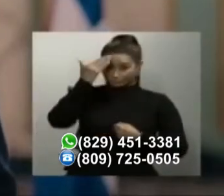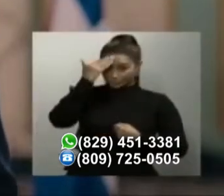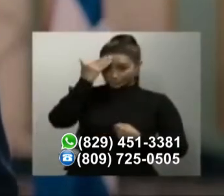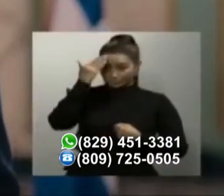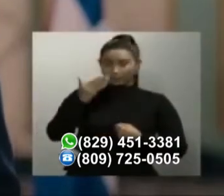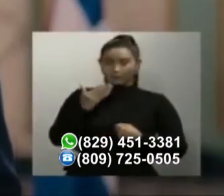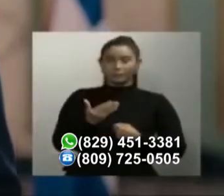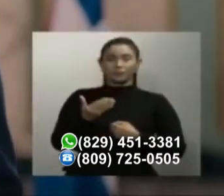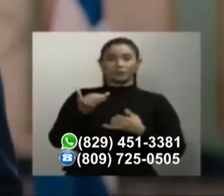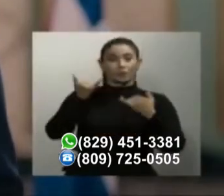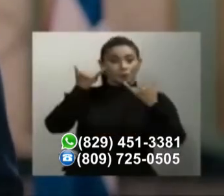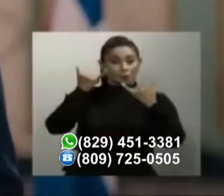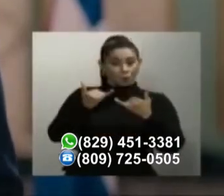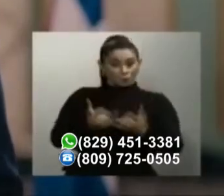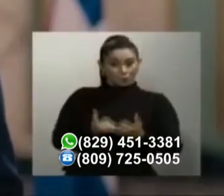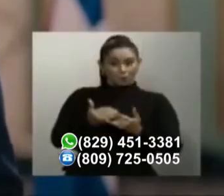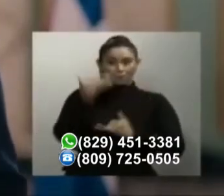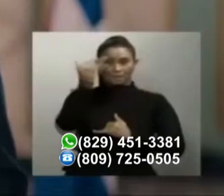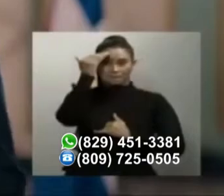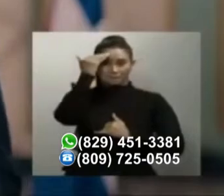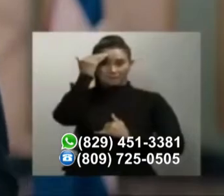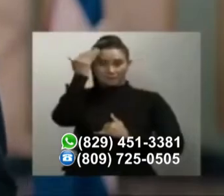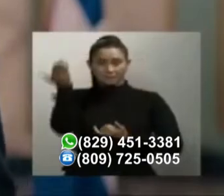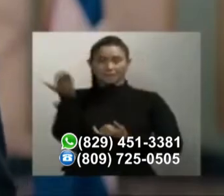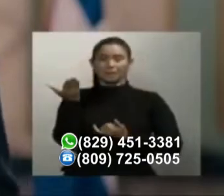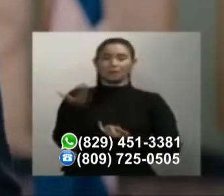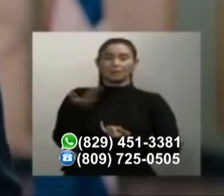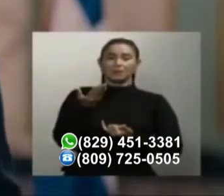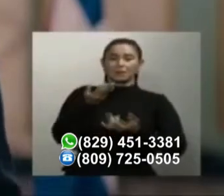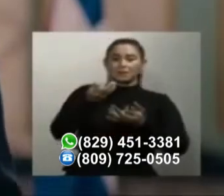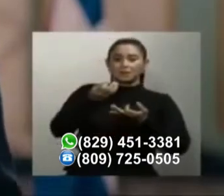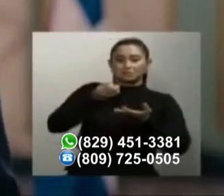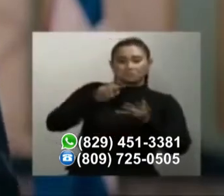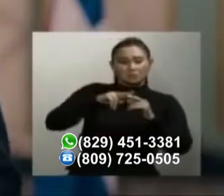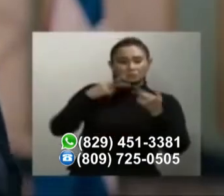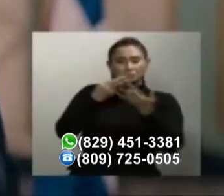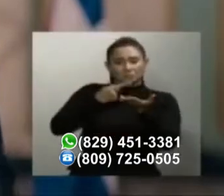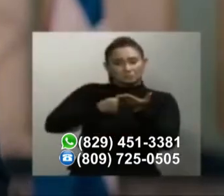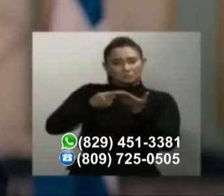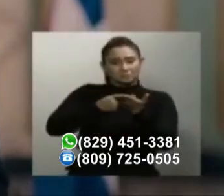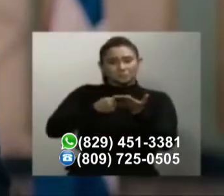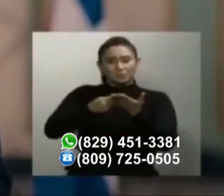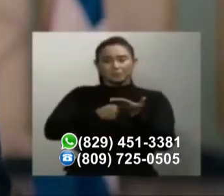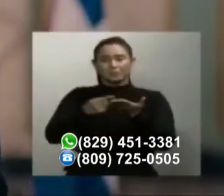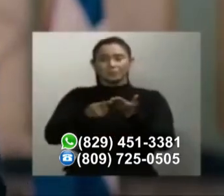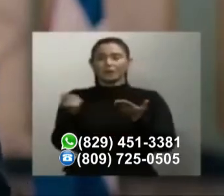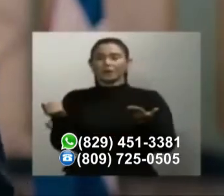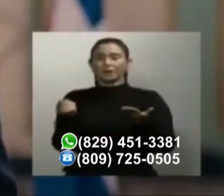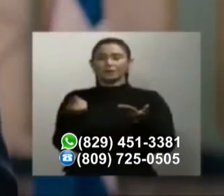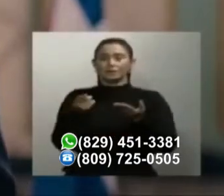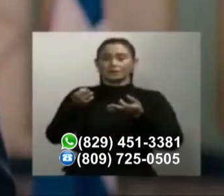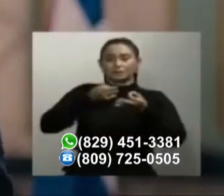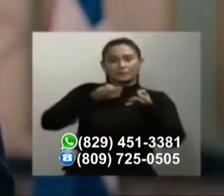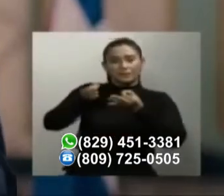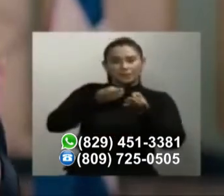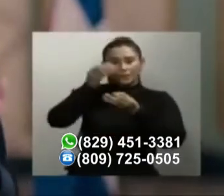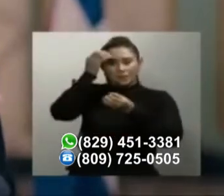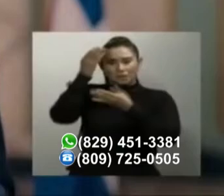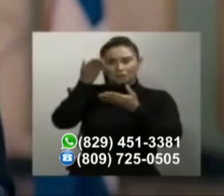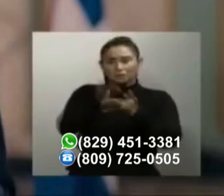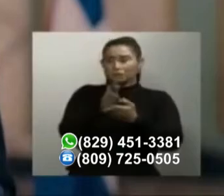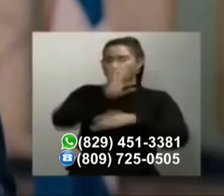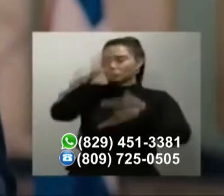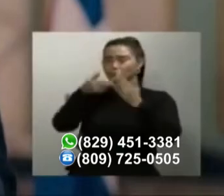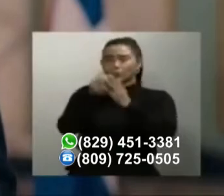y televisión donde fijará posiciones acerca de varios temas entre ellos el diálogo de las reformas